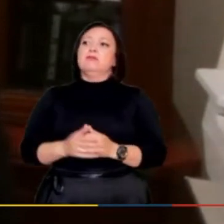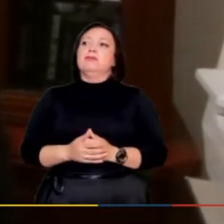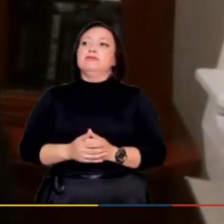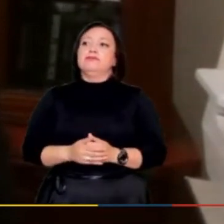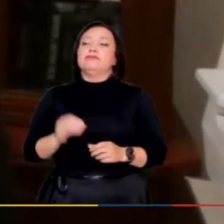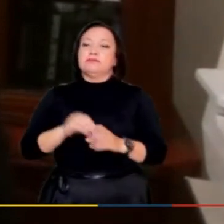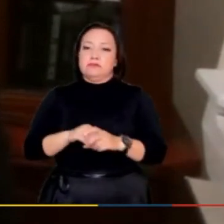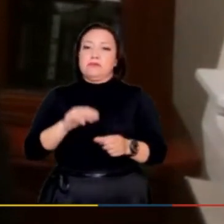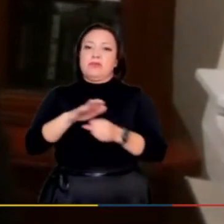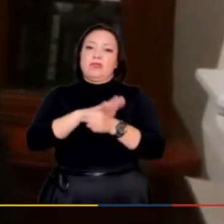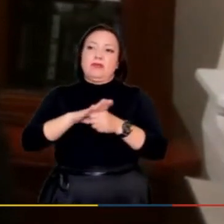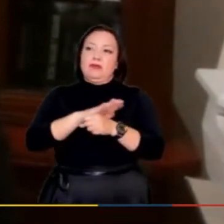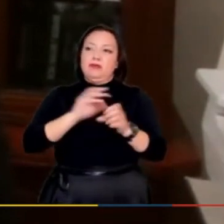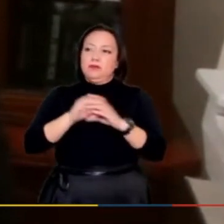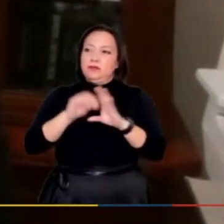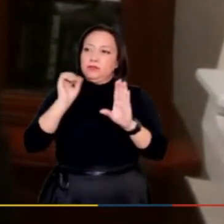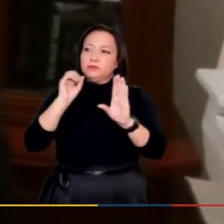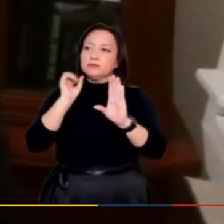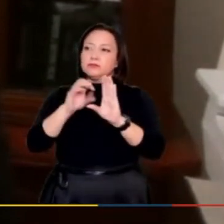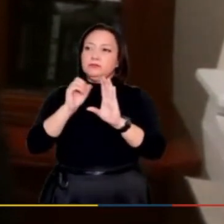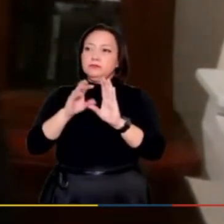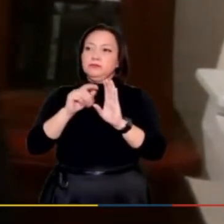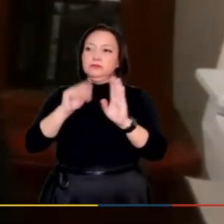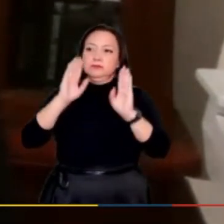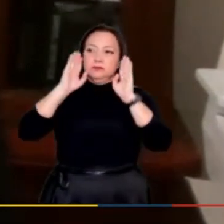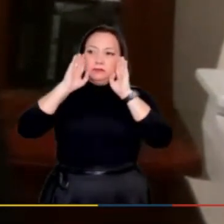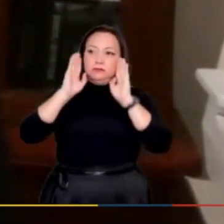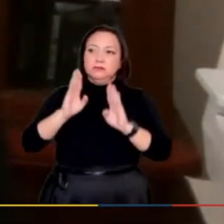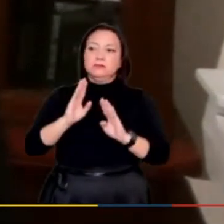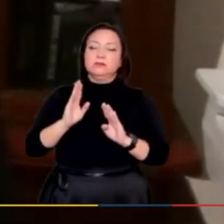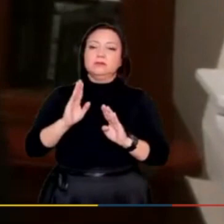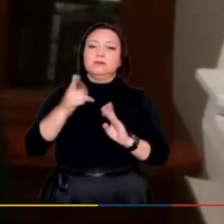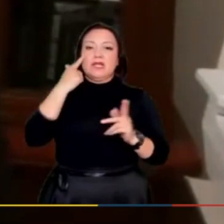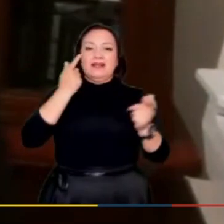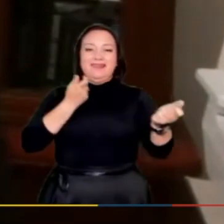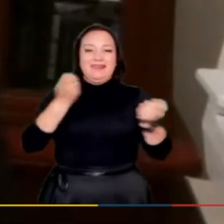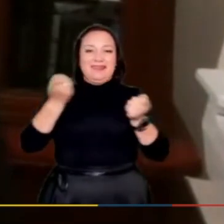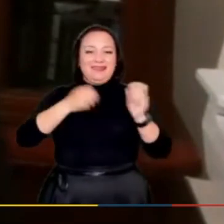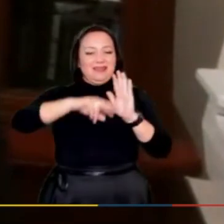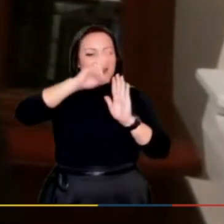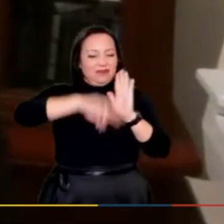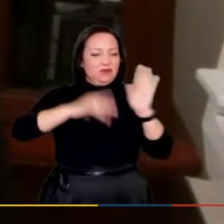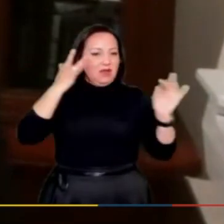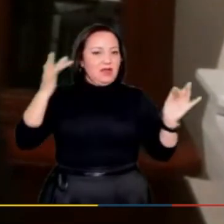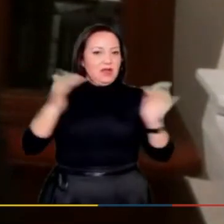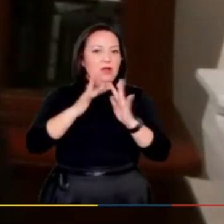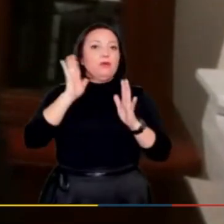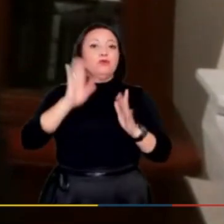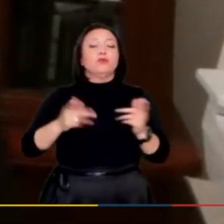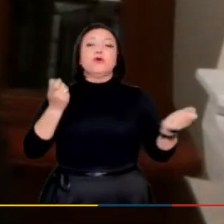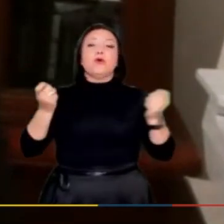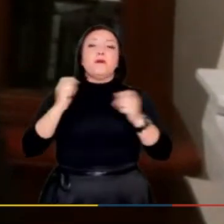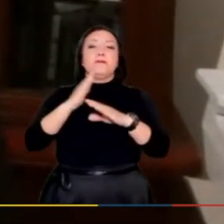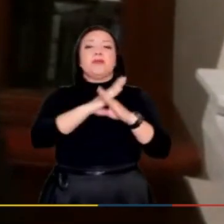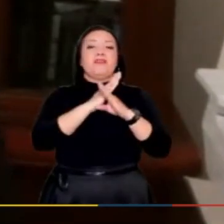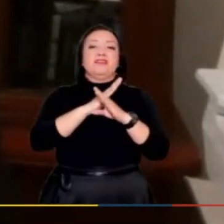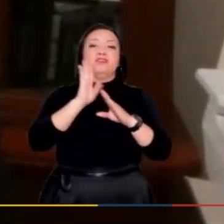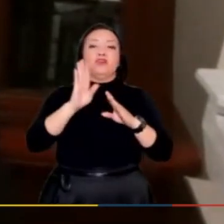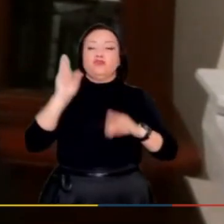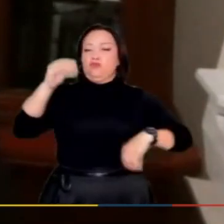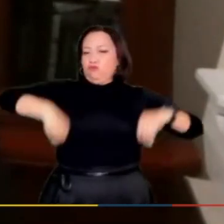de que el banco atendía la regulación vigente en materia de prevención de lavado de